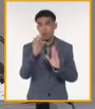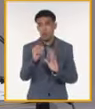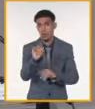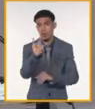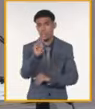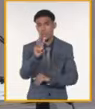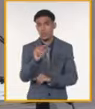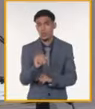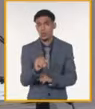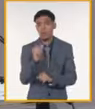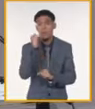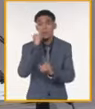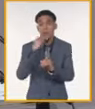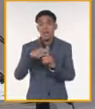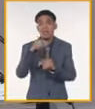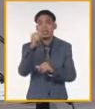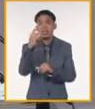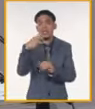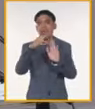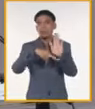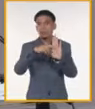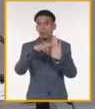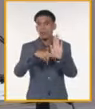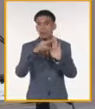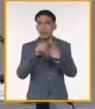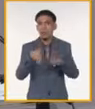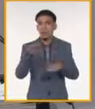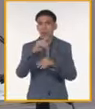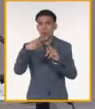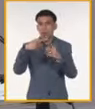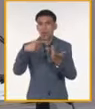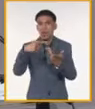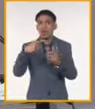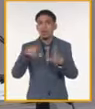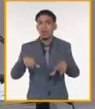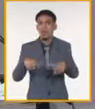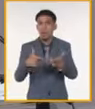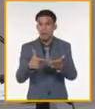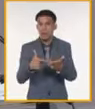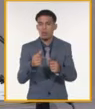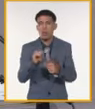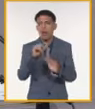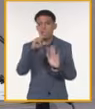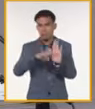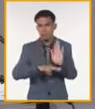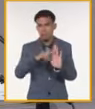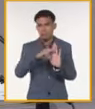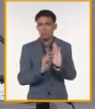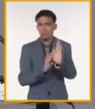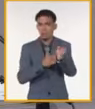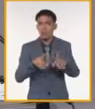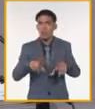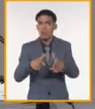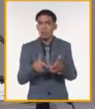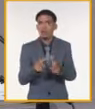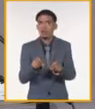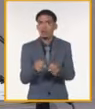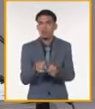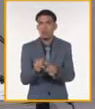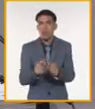tres resoluciones de nuestro ministerio una vinculada al cumplimiento O sea la reglamentación para el cumplimiento de las obligaciones